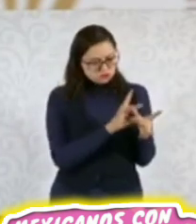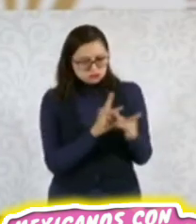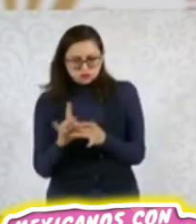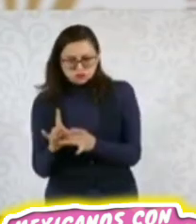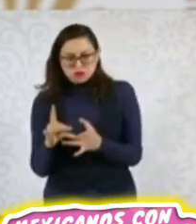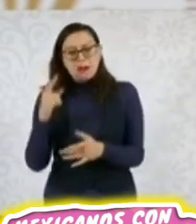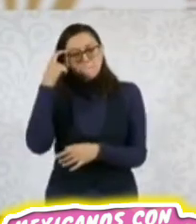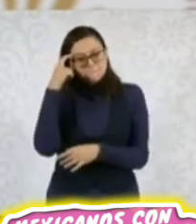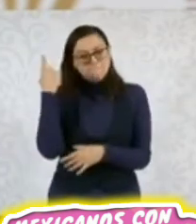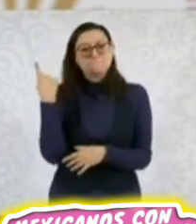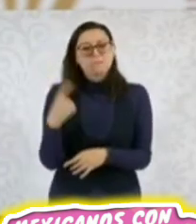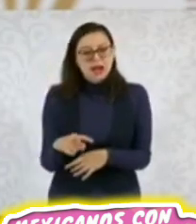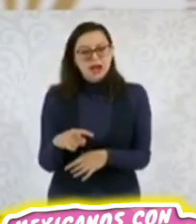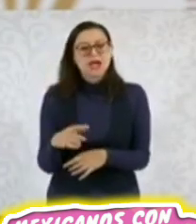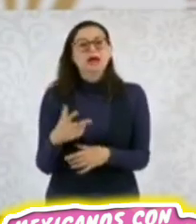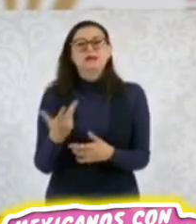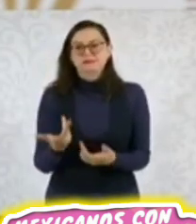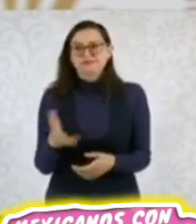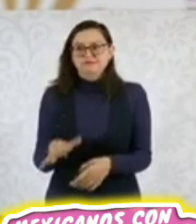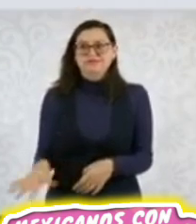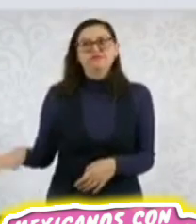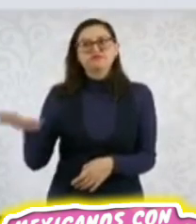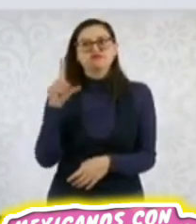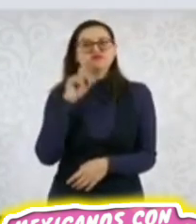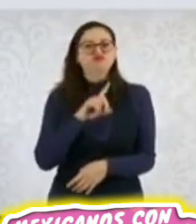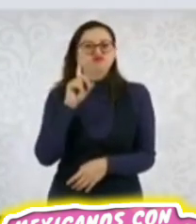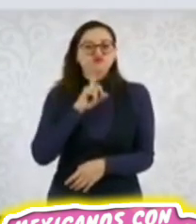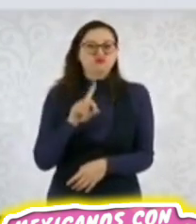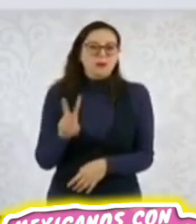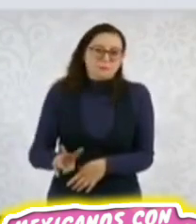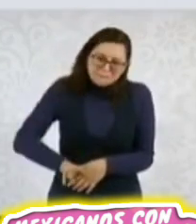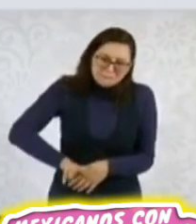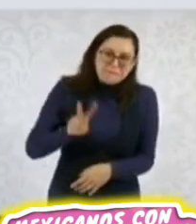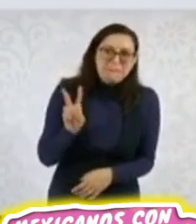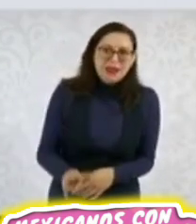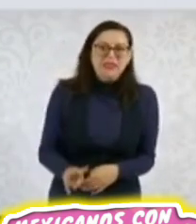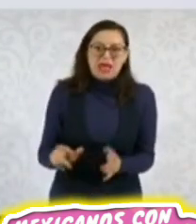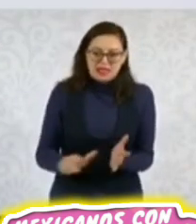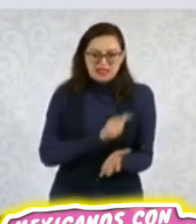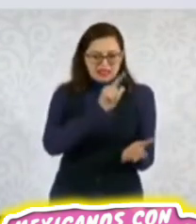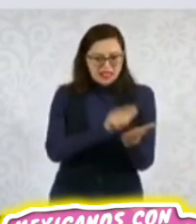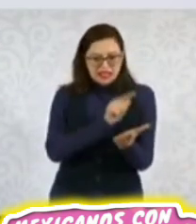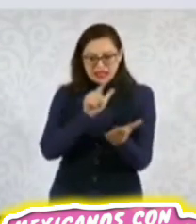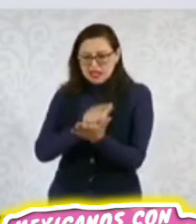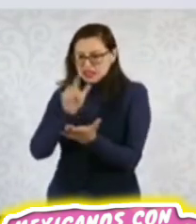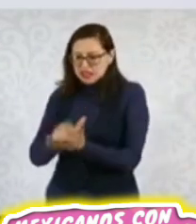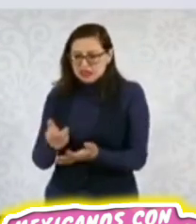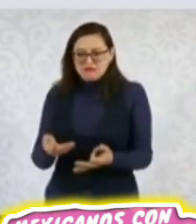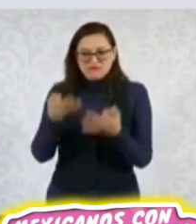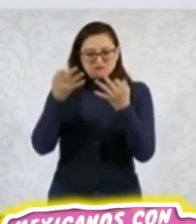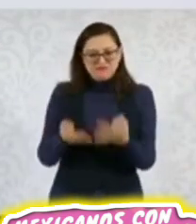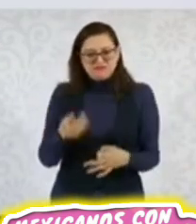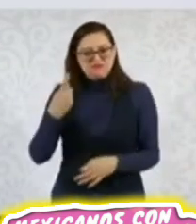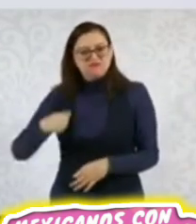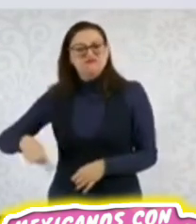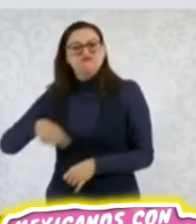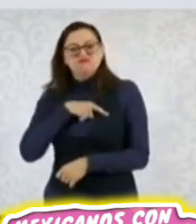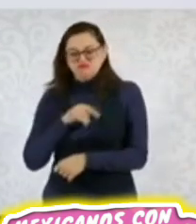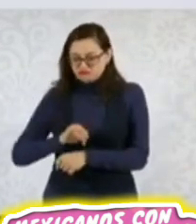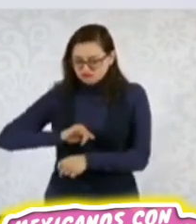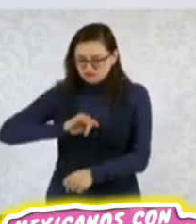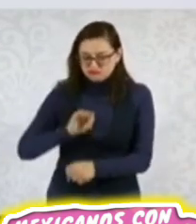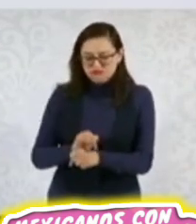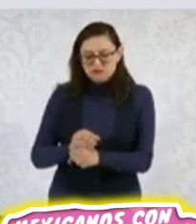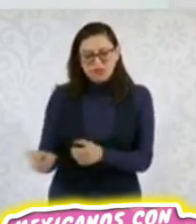que realmente las mujeres podamos tener todos los instrumentos jurídicos para defender, hacer